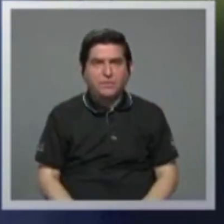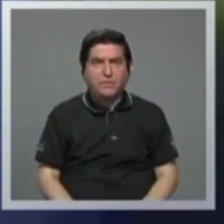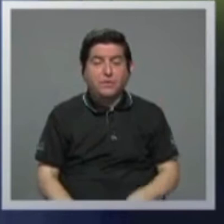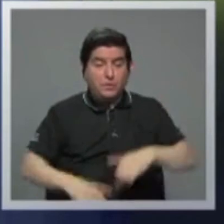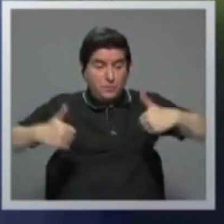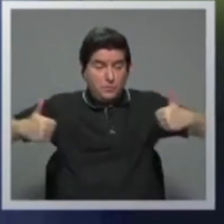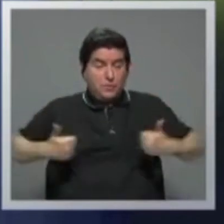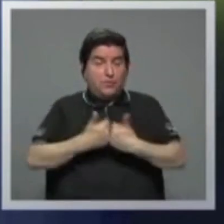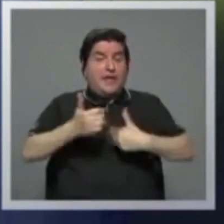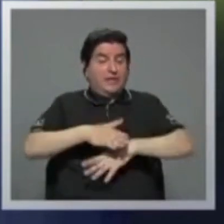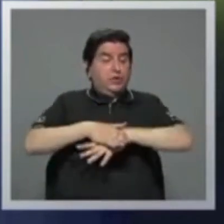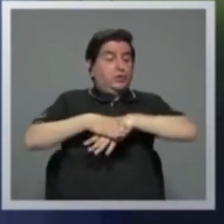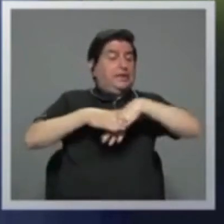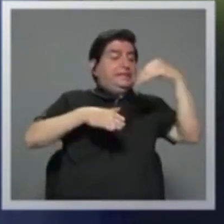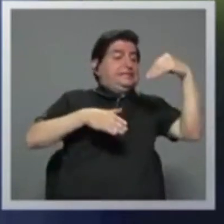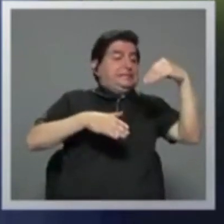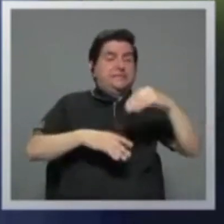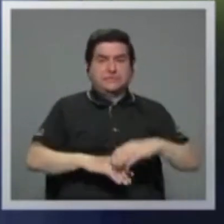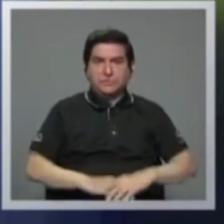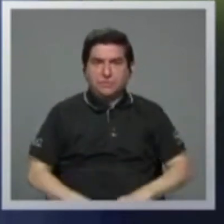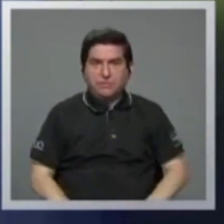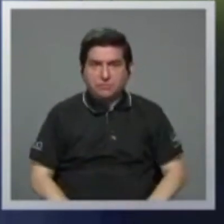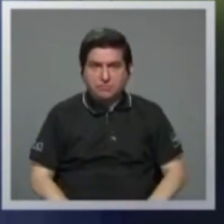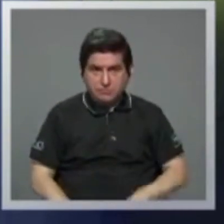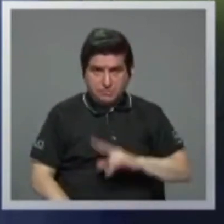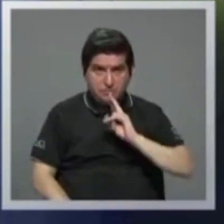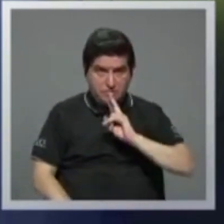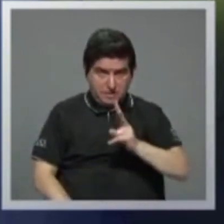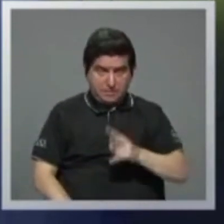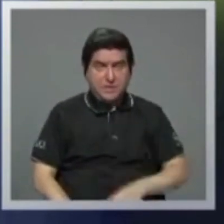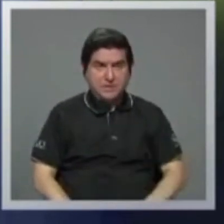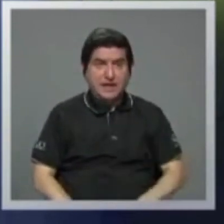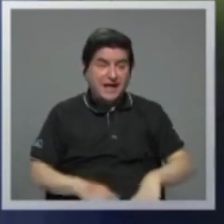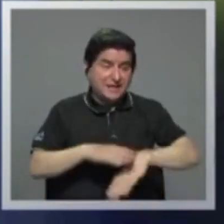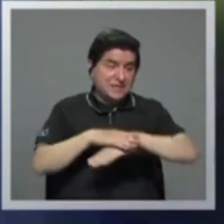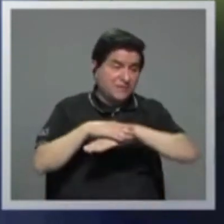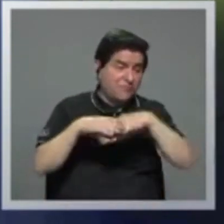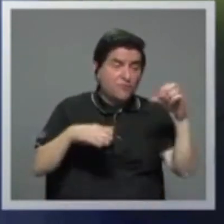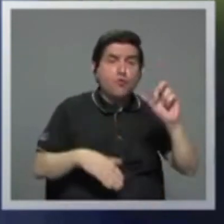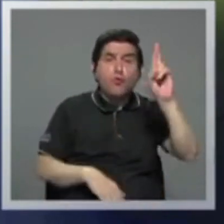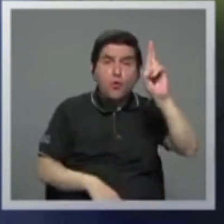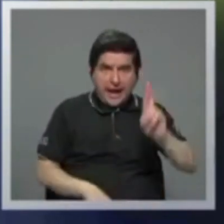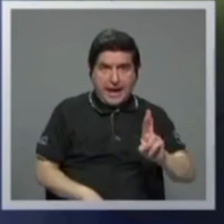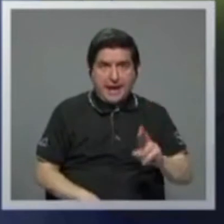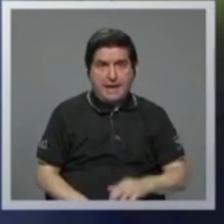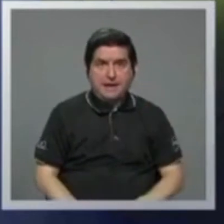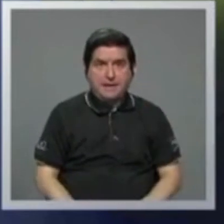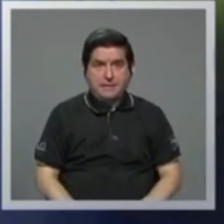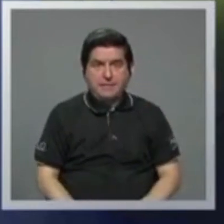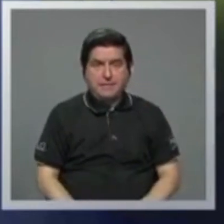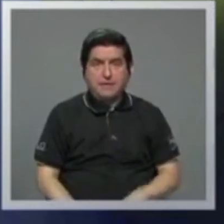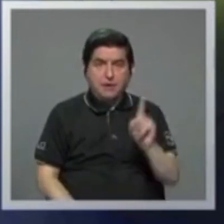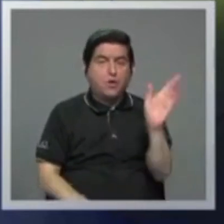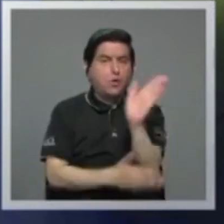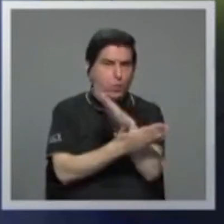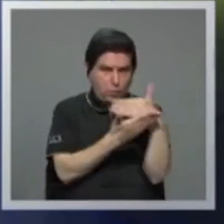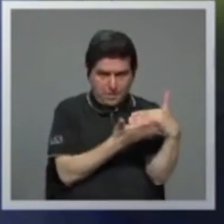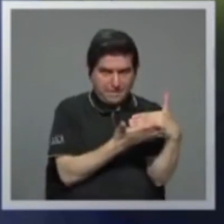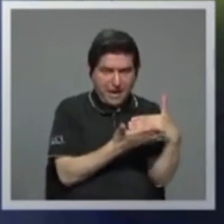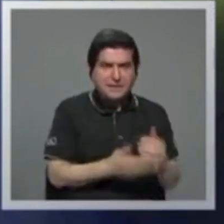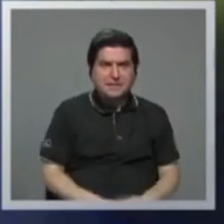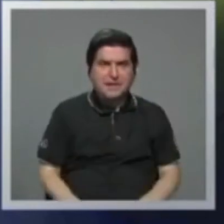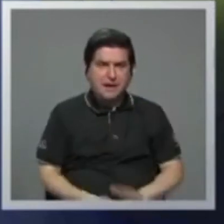reto externo, porque realmente se origina fuera de Costa Rica, que es, por un lado,